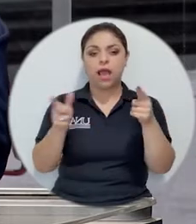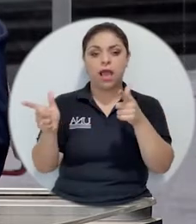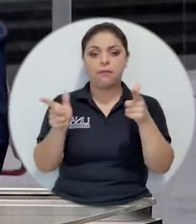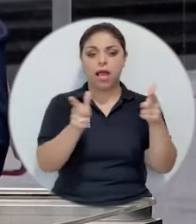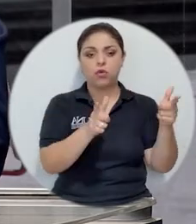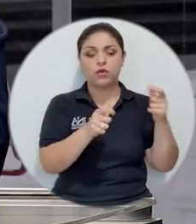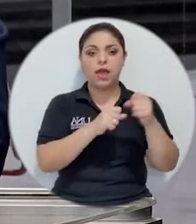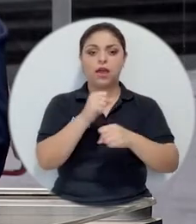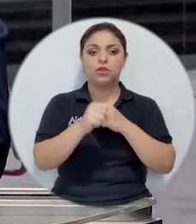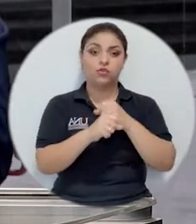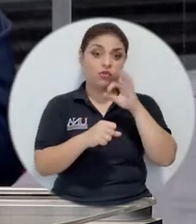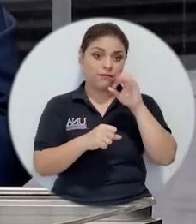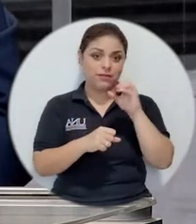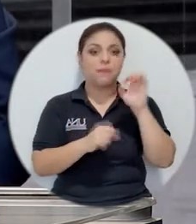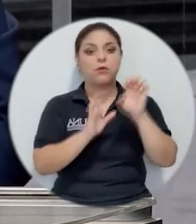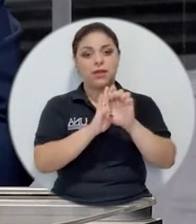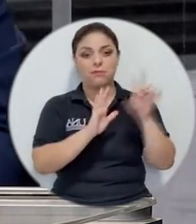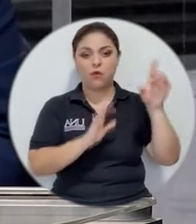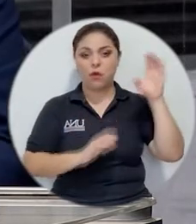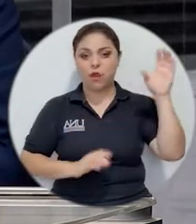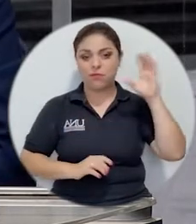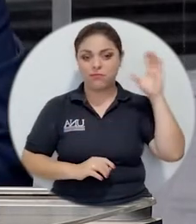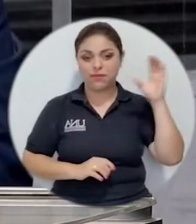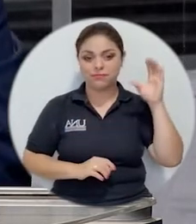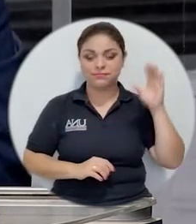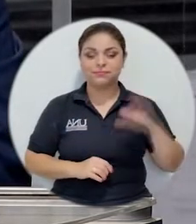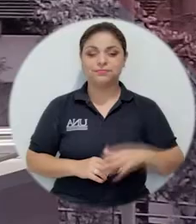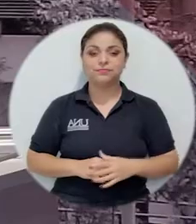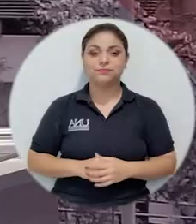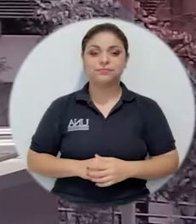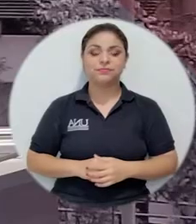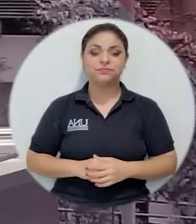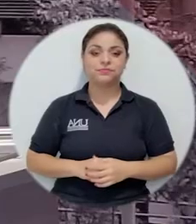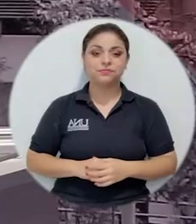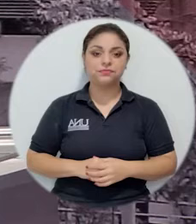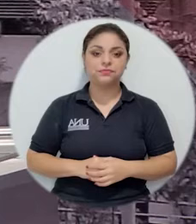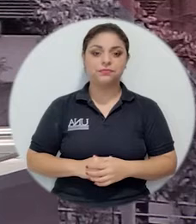por ejemplo también en el caso de Colombia. Sí, hoy por hoy